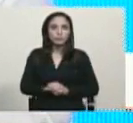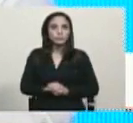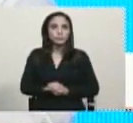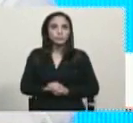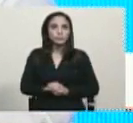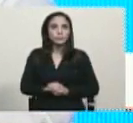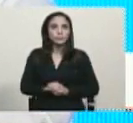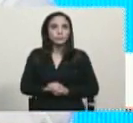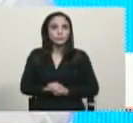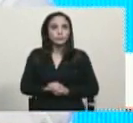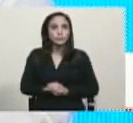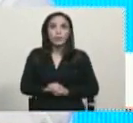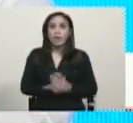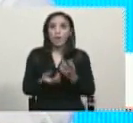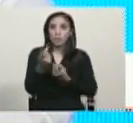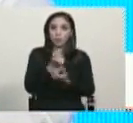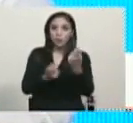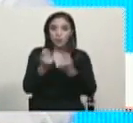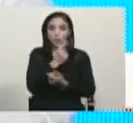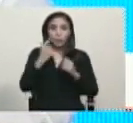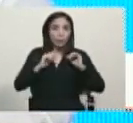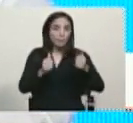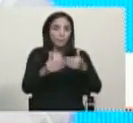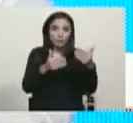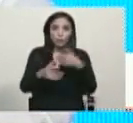haciendo la inversión. Fíjate, está empezando el año